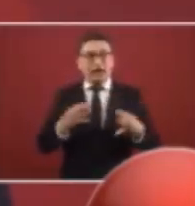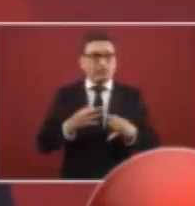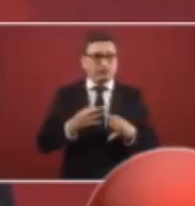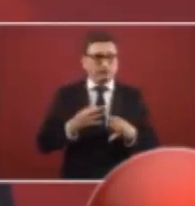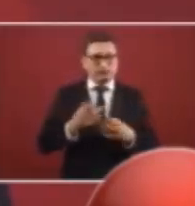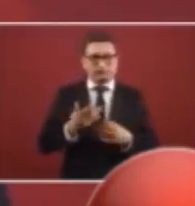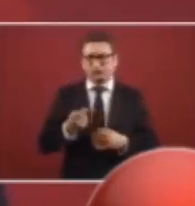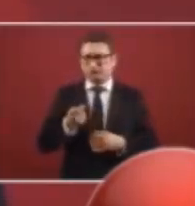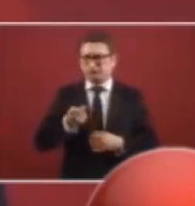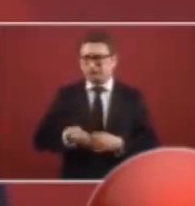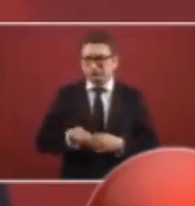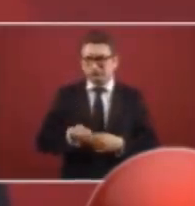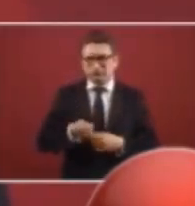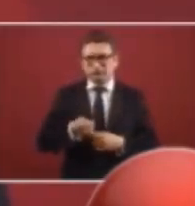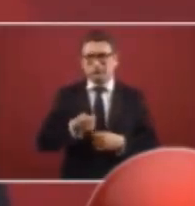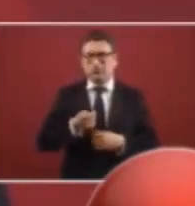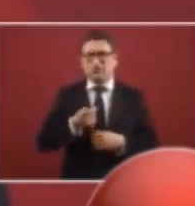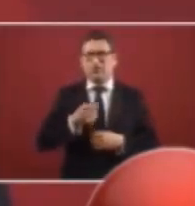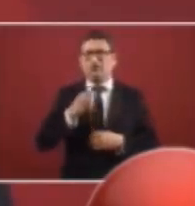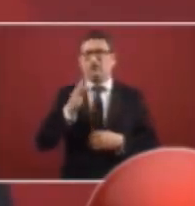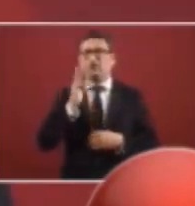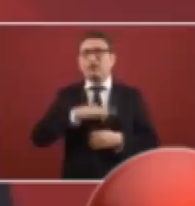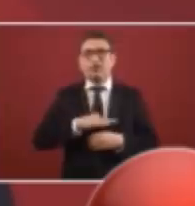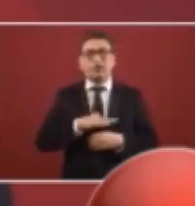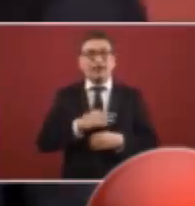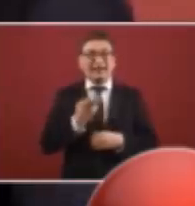hacer compras